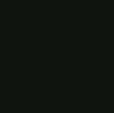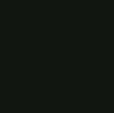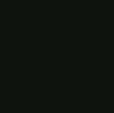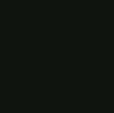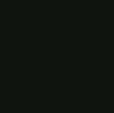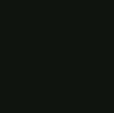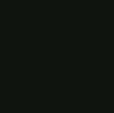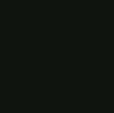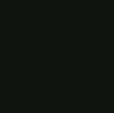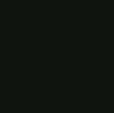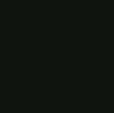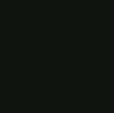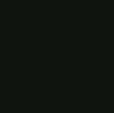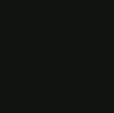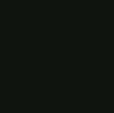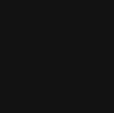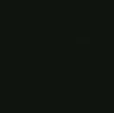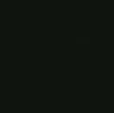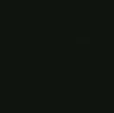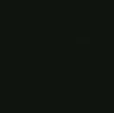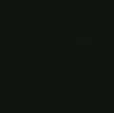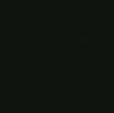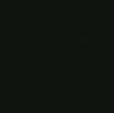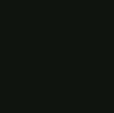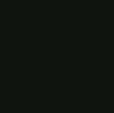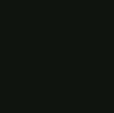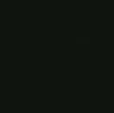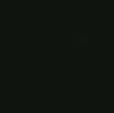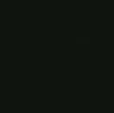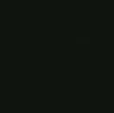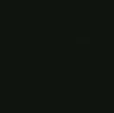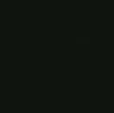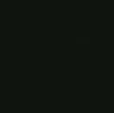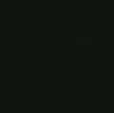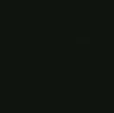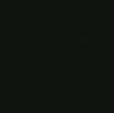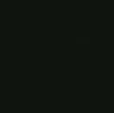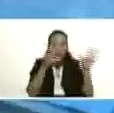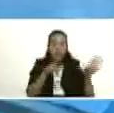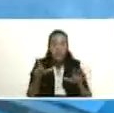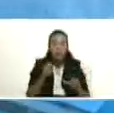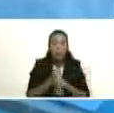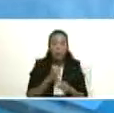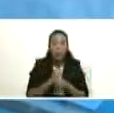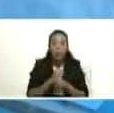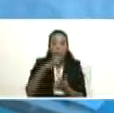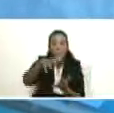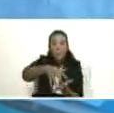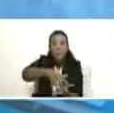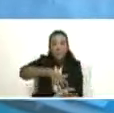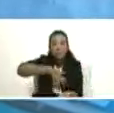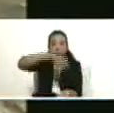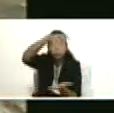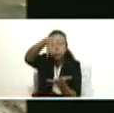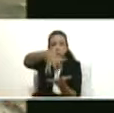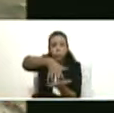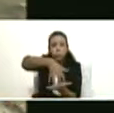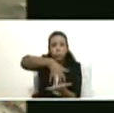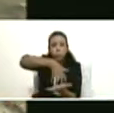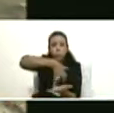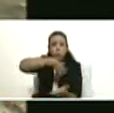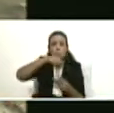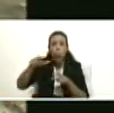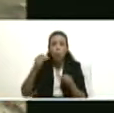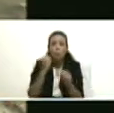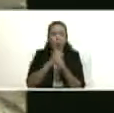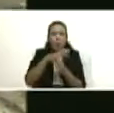que debe tener todo proyecto de este tipo, como ven ustedes en las imágenes, ya están las maquinarias pesadas realizando